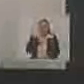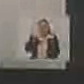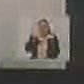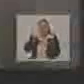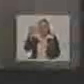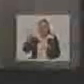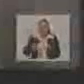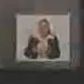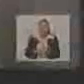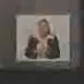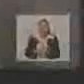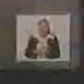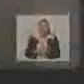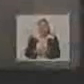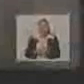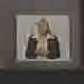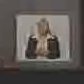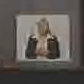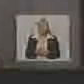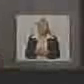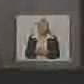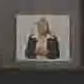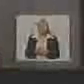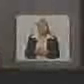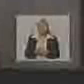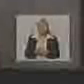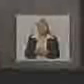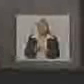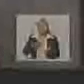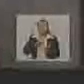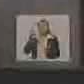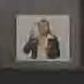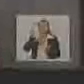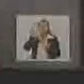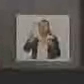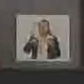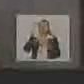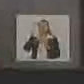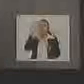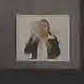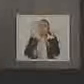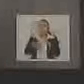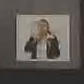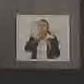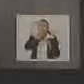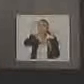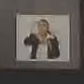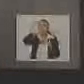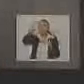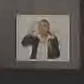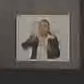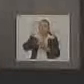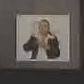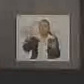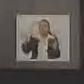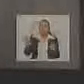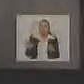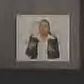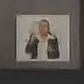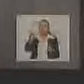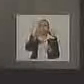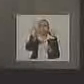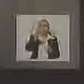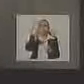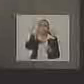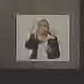gracias. Gracias. La gran mayoría de los candidatos han agotado sus minutos. Les pregunto si aquellos que tienen algunos